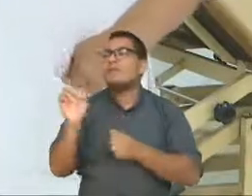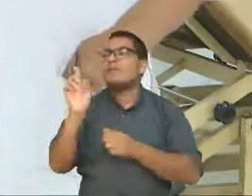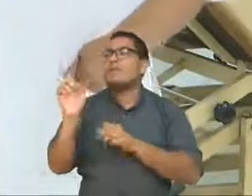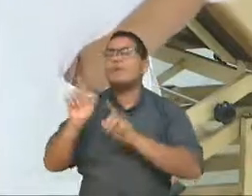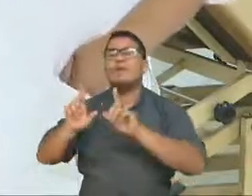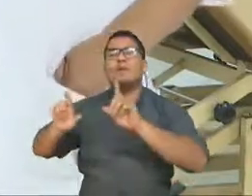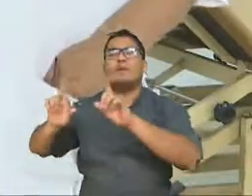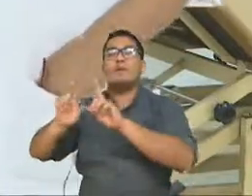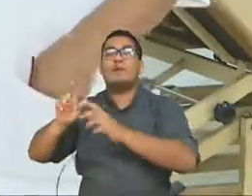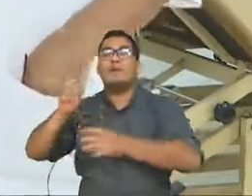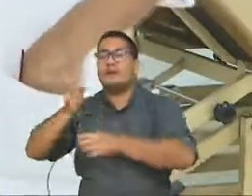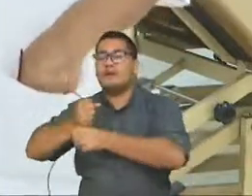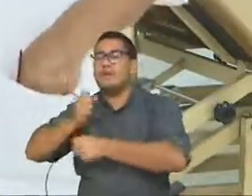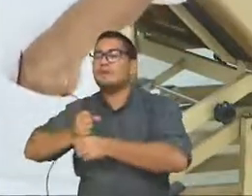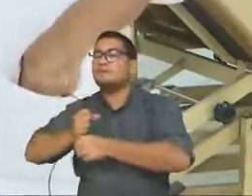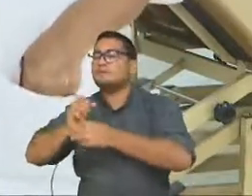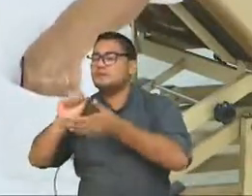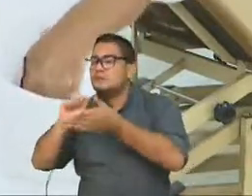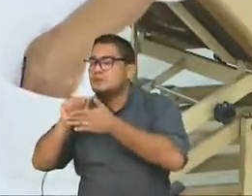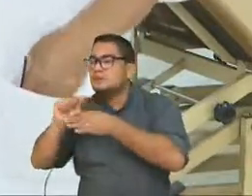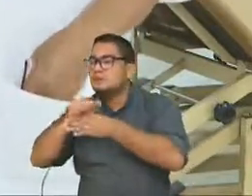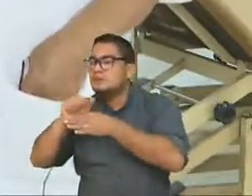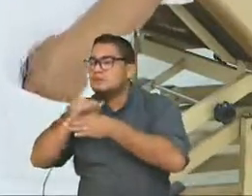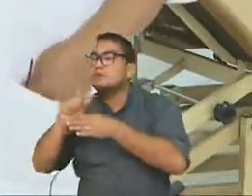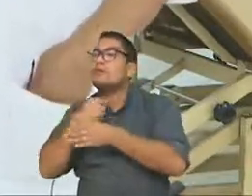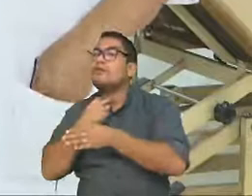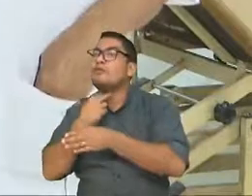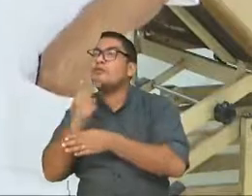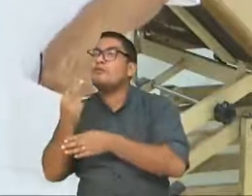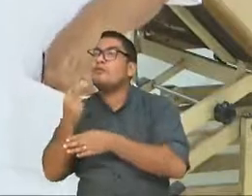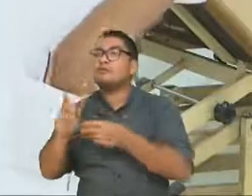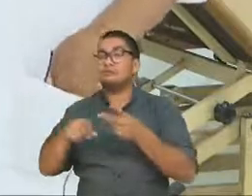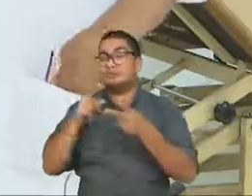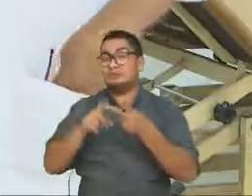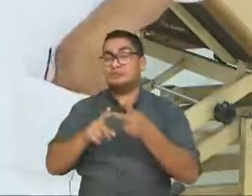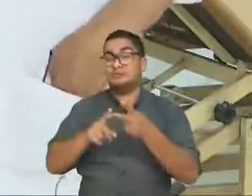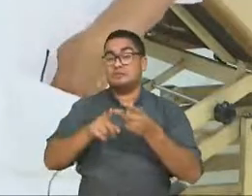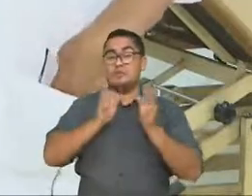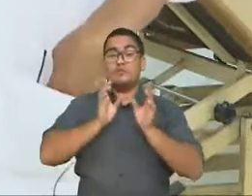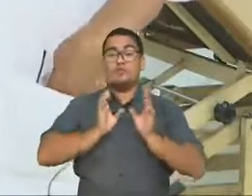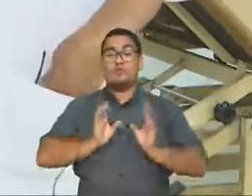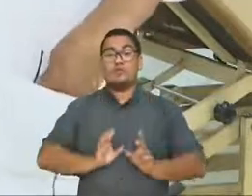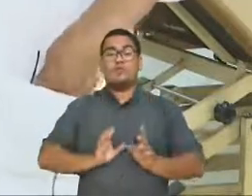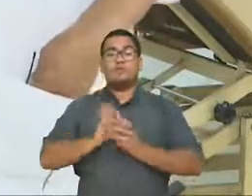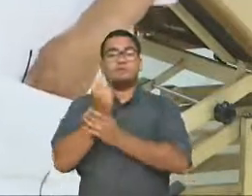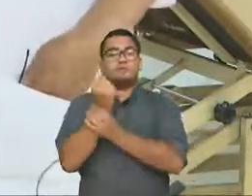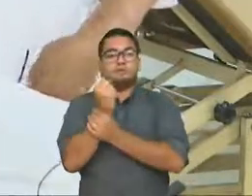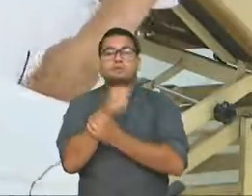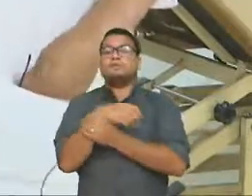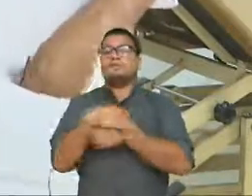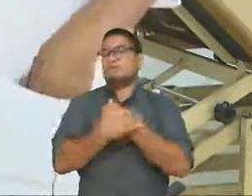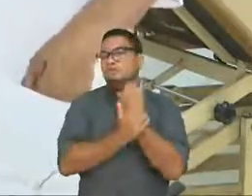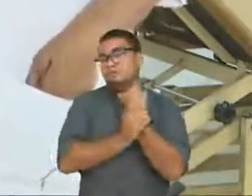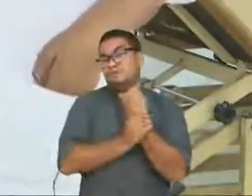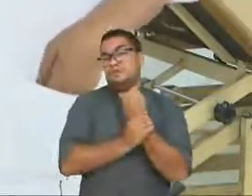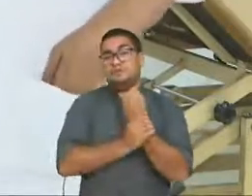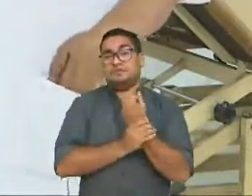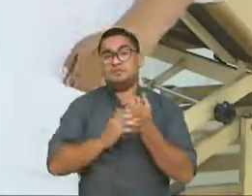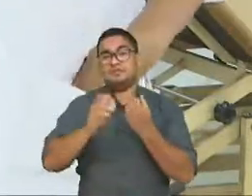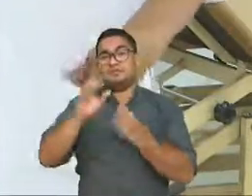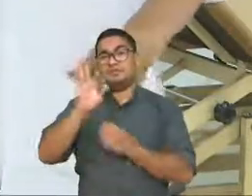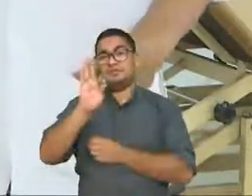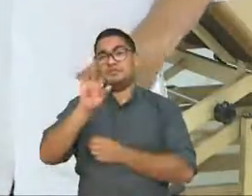ese problema. Sí. Hay una parte motora, que es la fisioterapia. Sí. Terapia de ocupacional. Ajá,